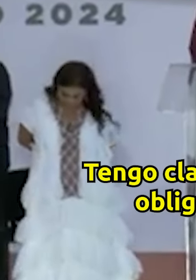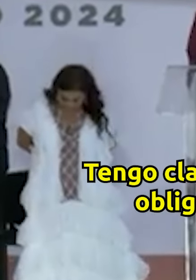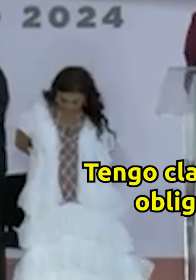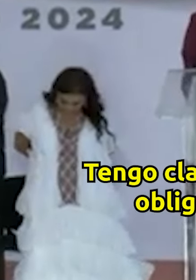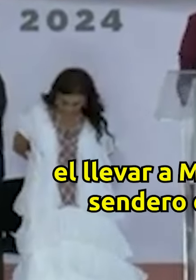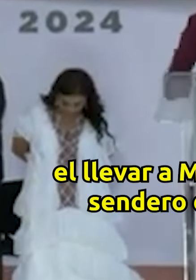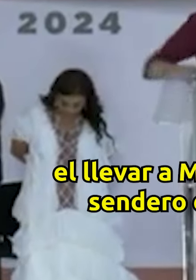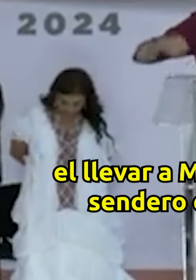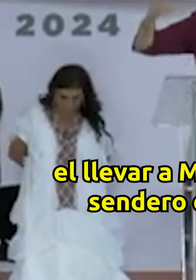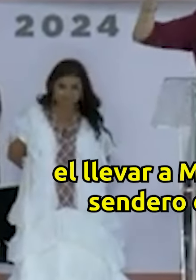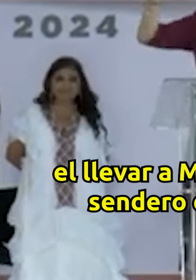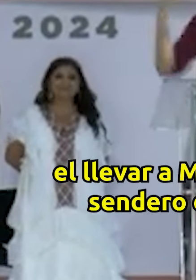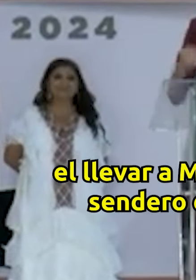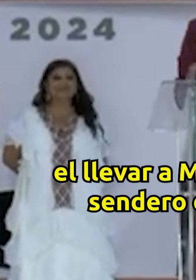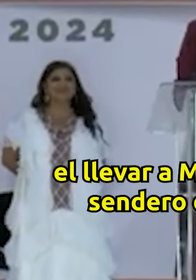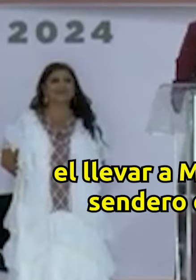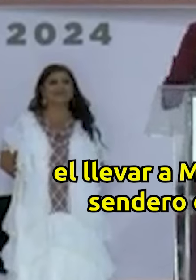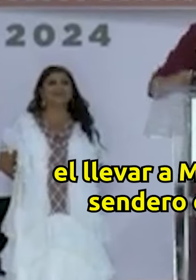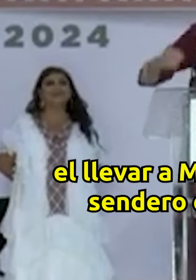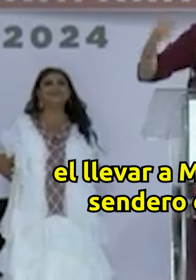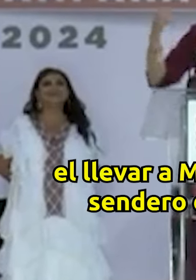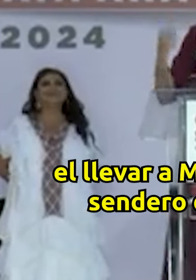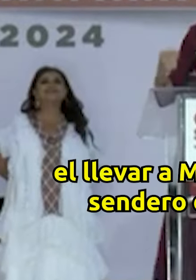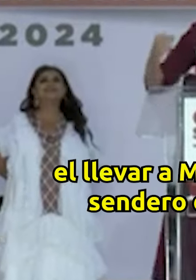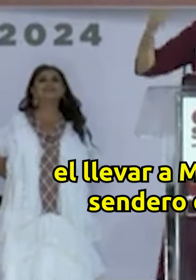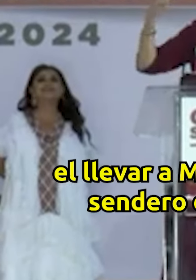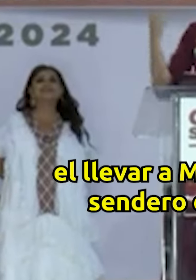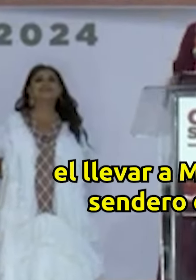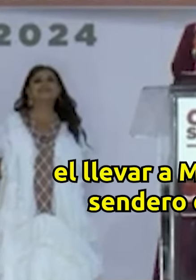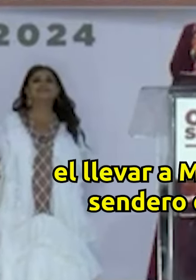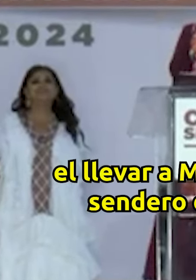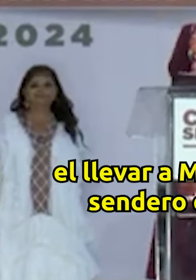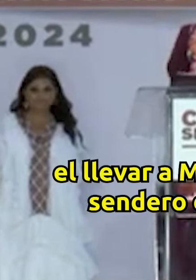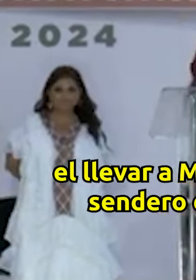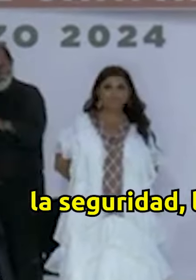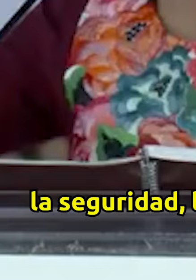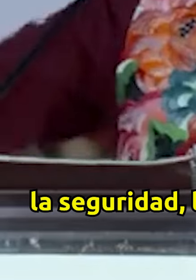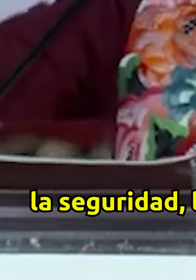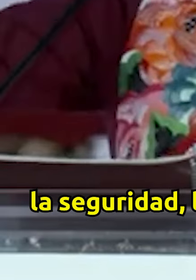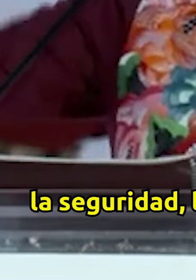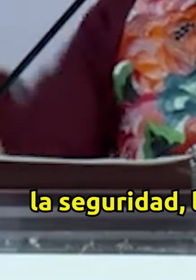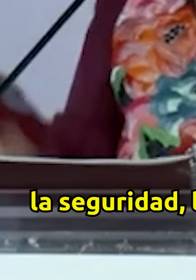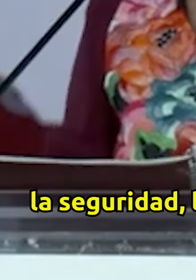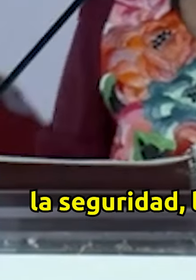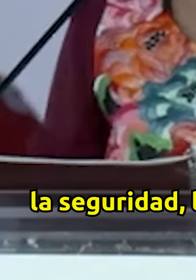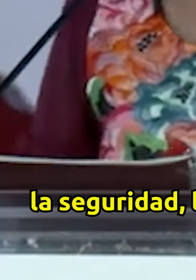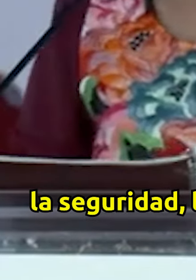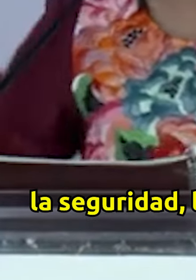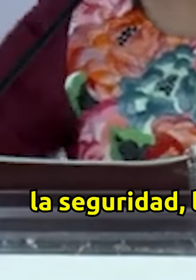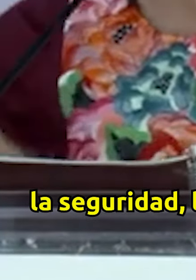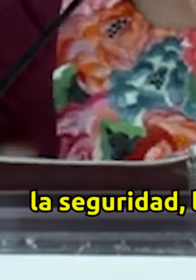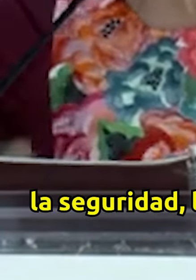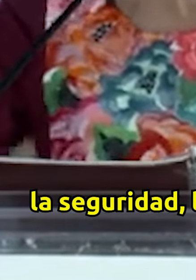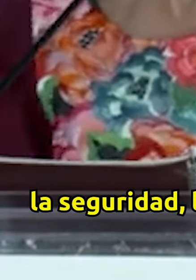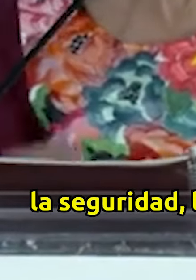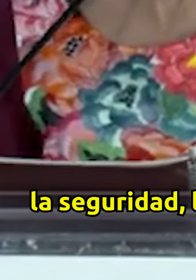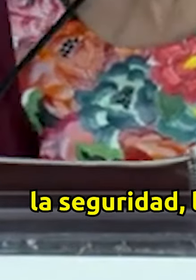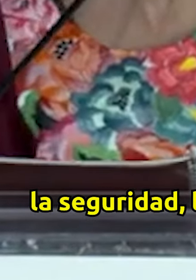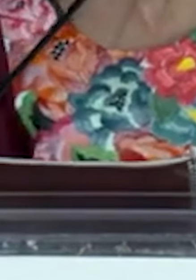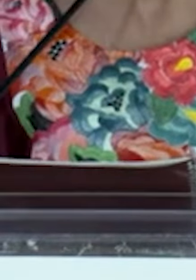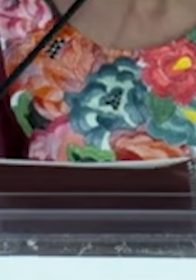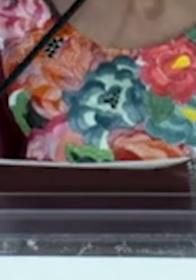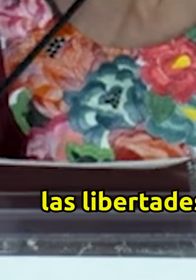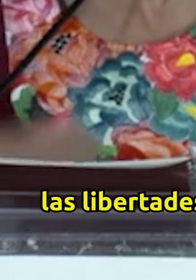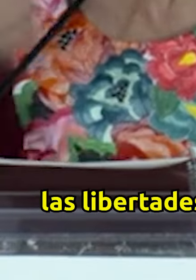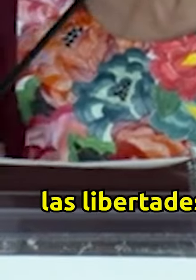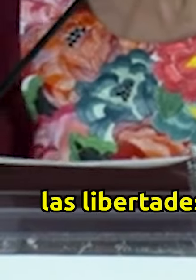obligación es llevar a México por el sendero de la paz, la seguridad, la